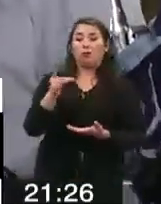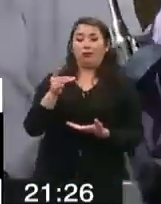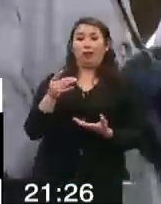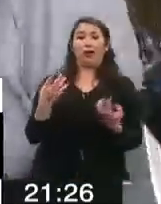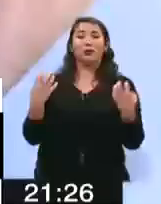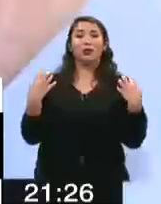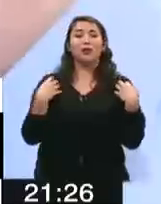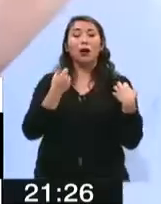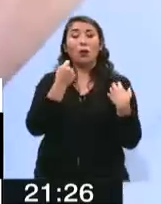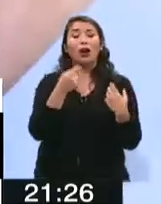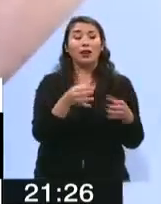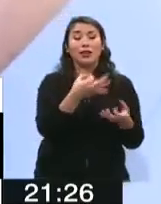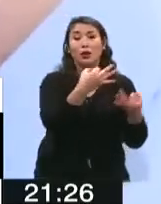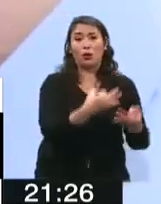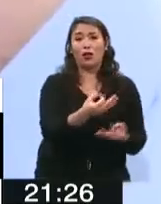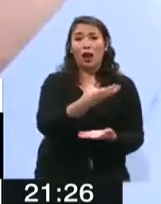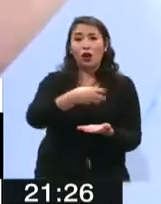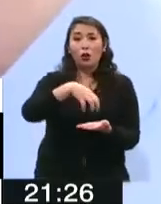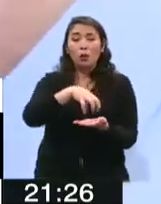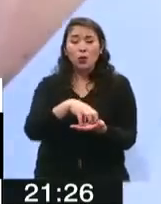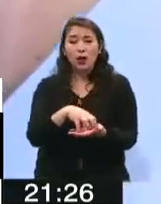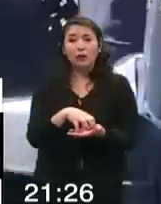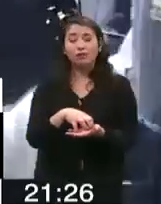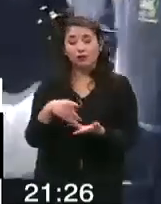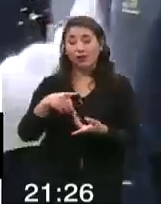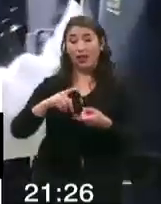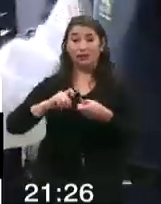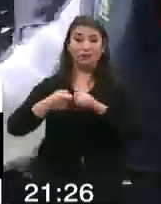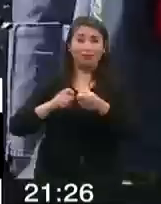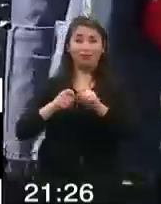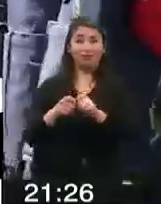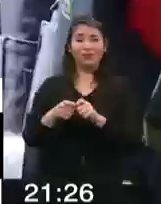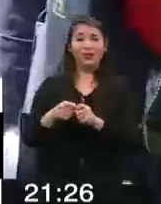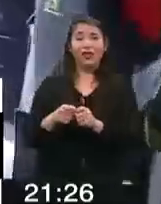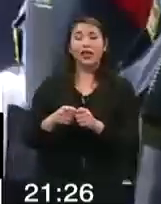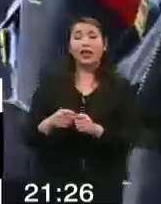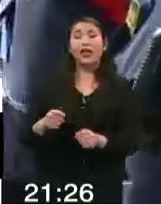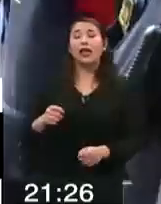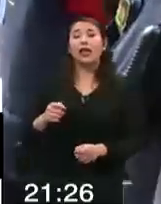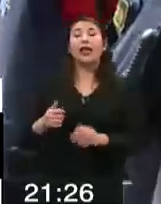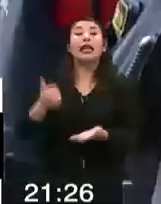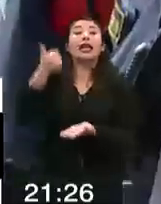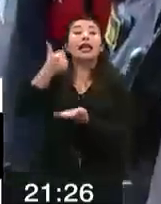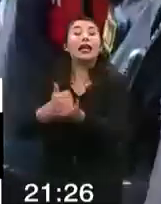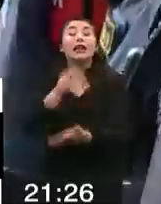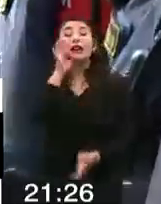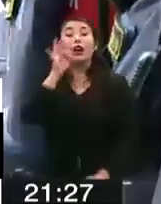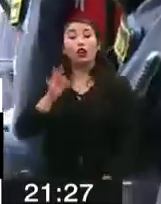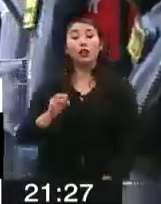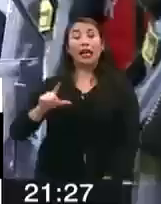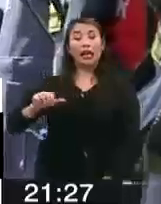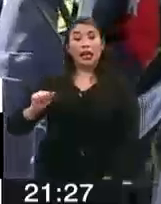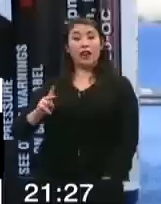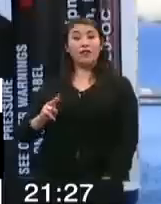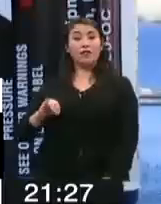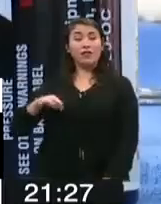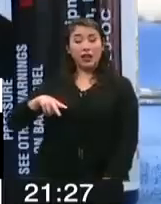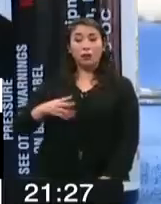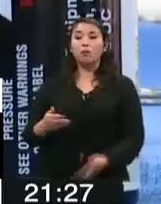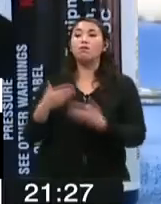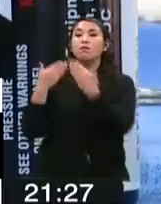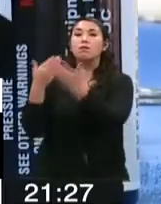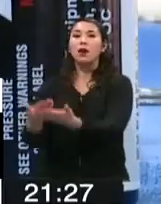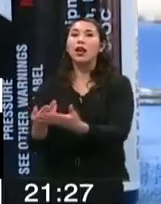seguridad comunal. Luego de la polémica que causó esta semana el alcalde de Las Condes, Joaquín Lavín, por entregarle gas pimienta